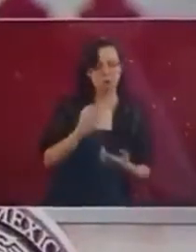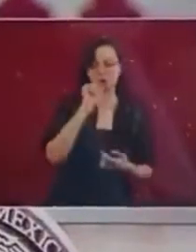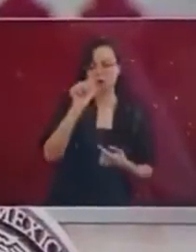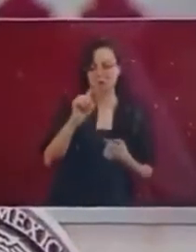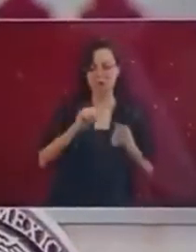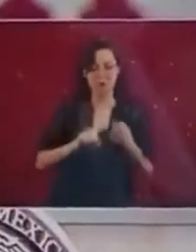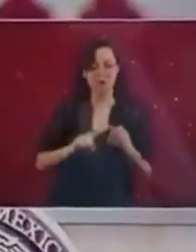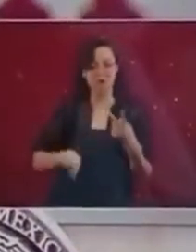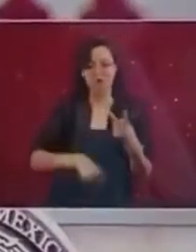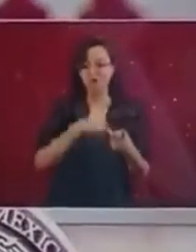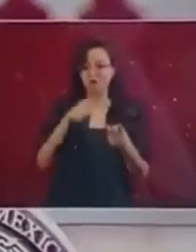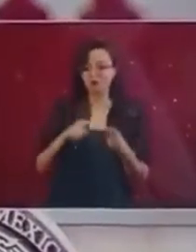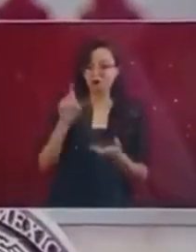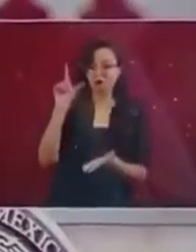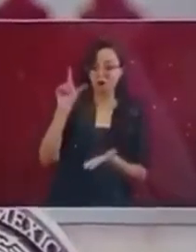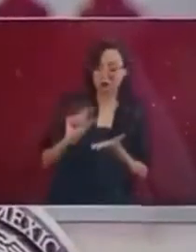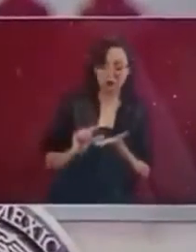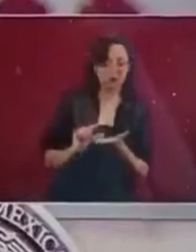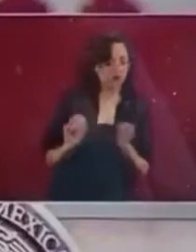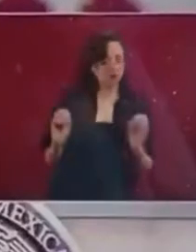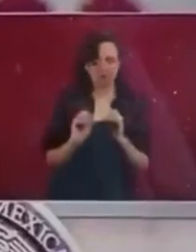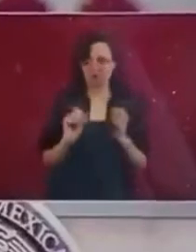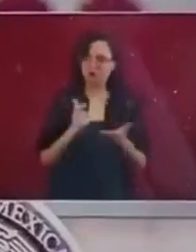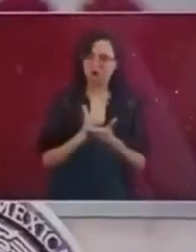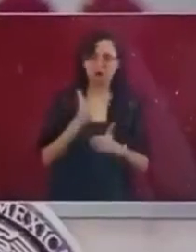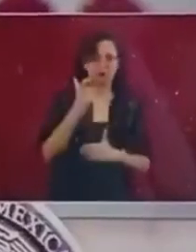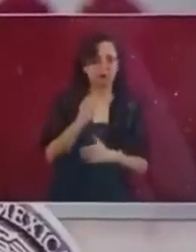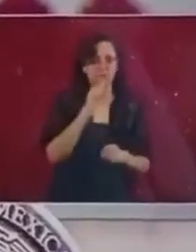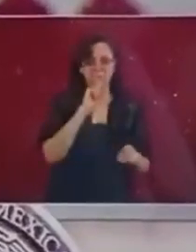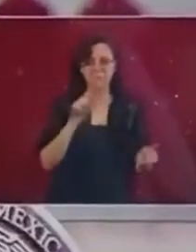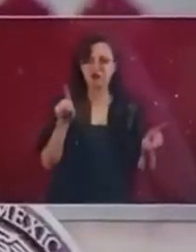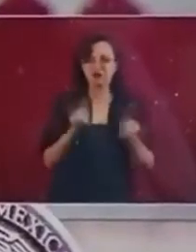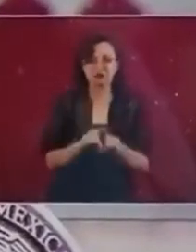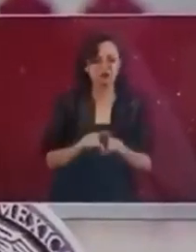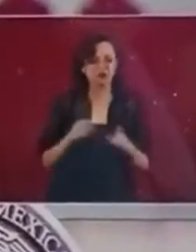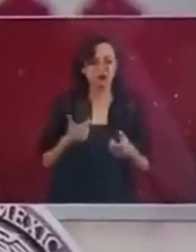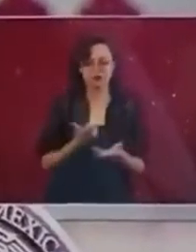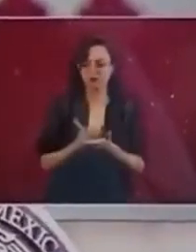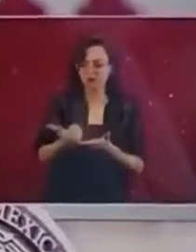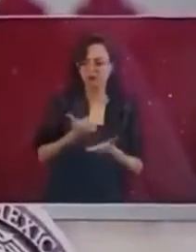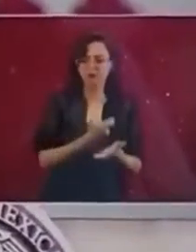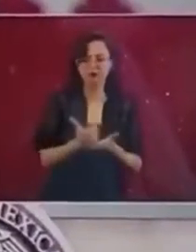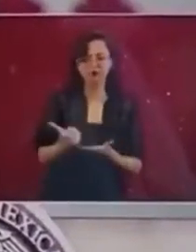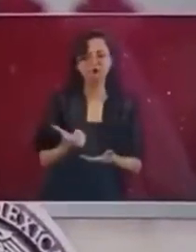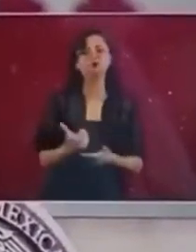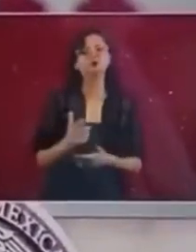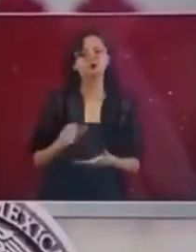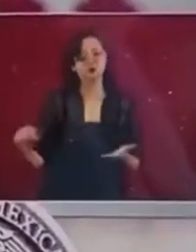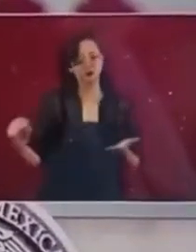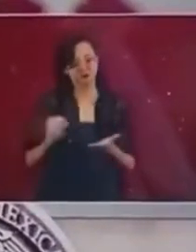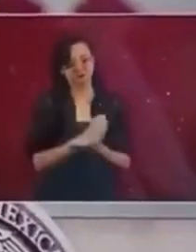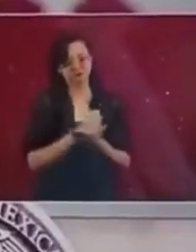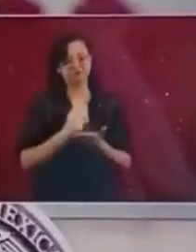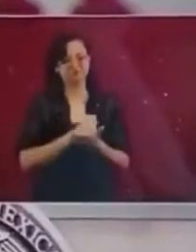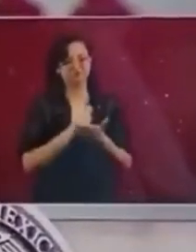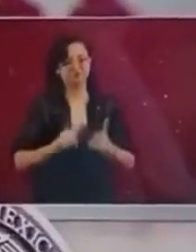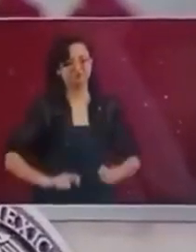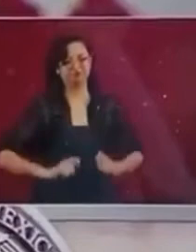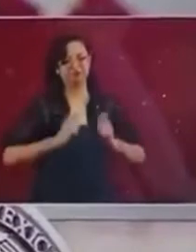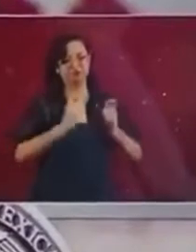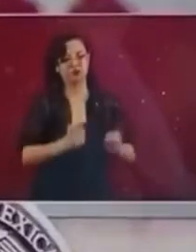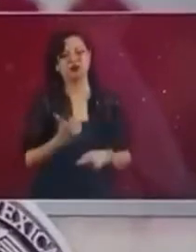la plantilla ni han bajado el salario, se ofrecen estos créditos a la palabra